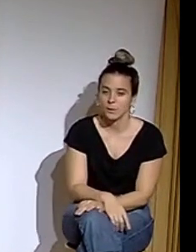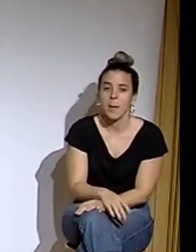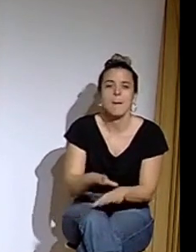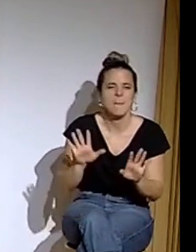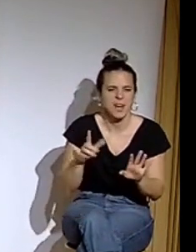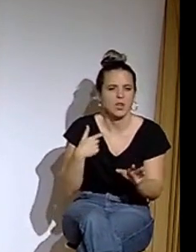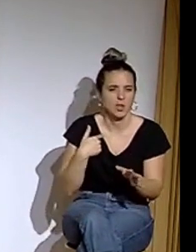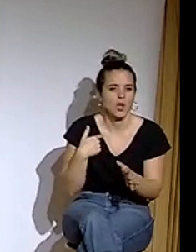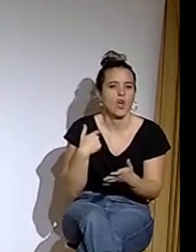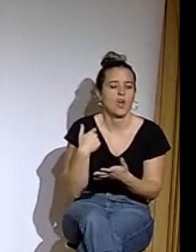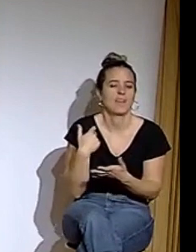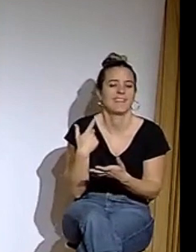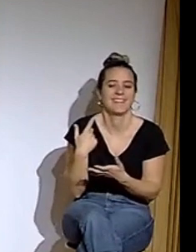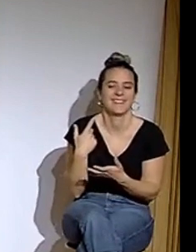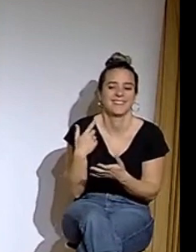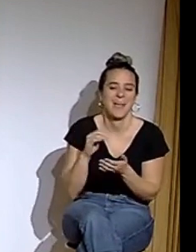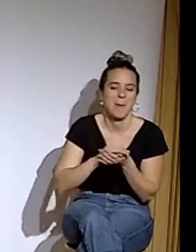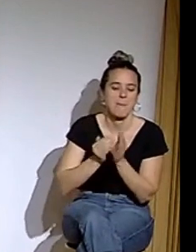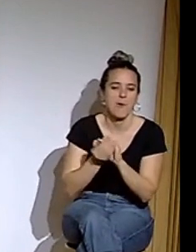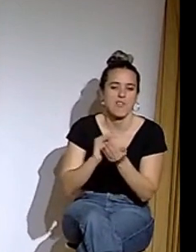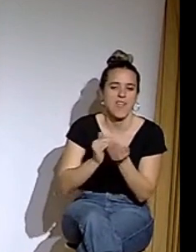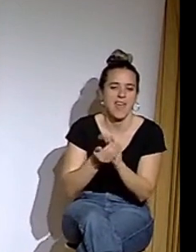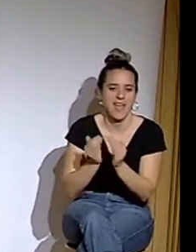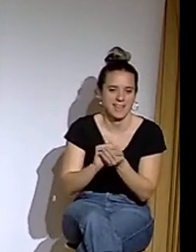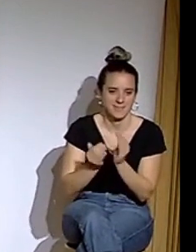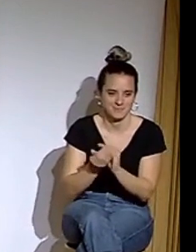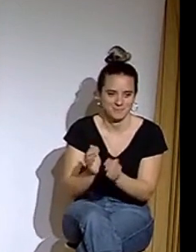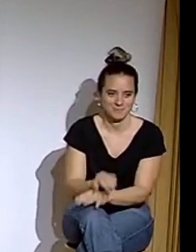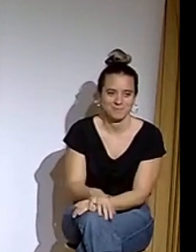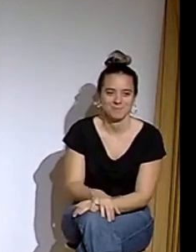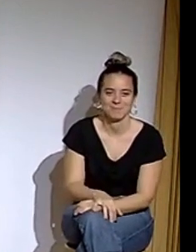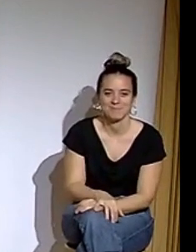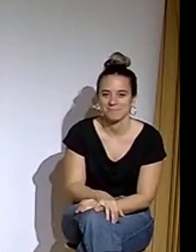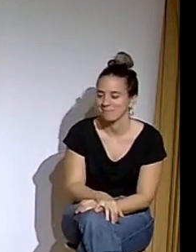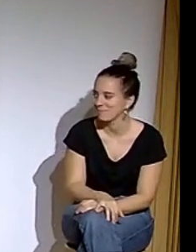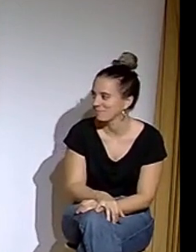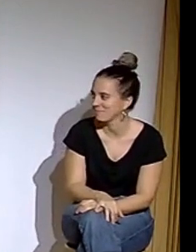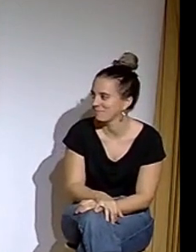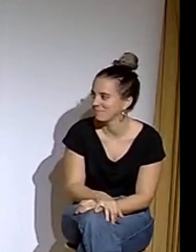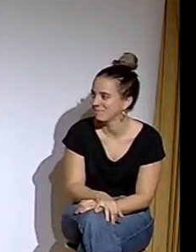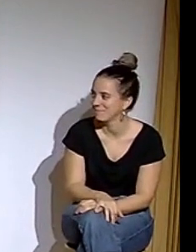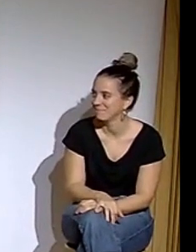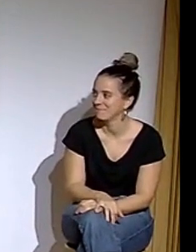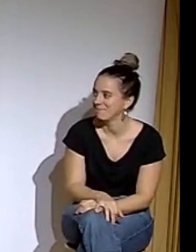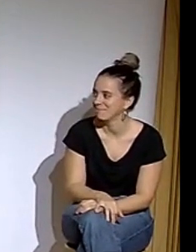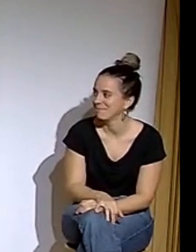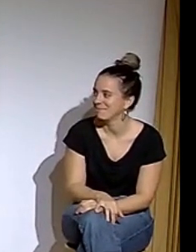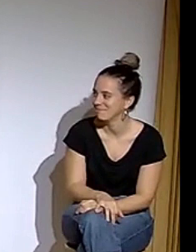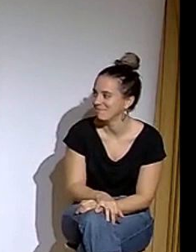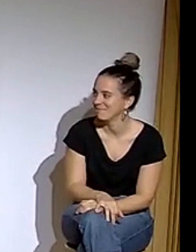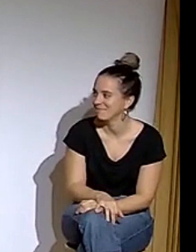soy gallera vale o que entonces